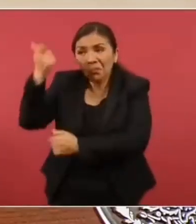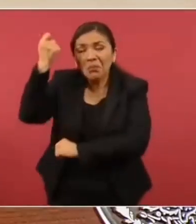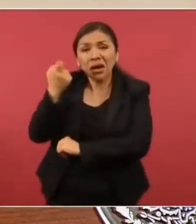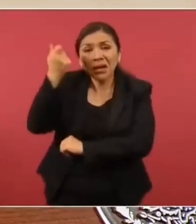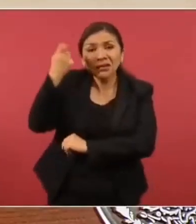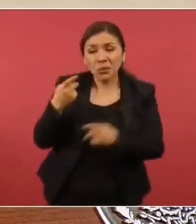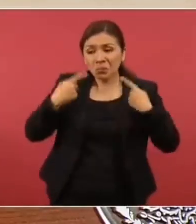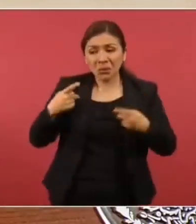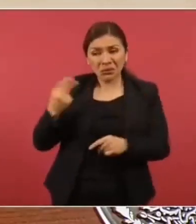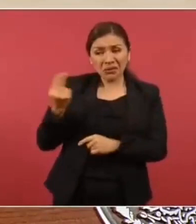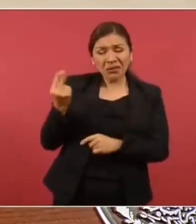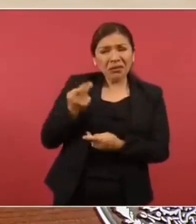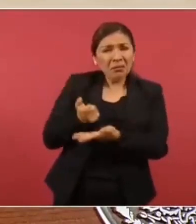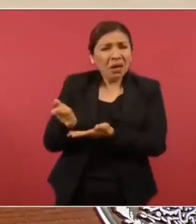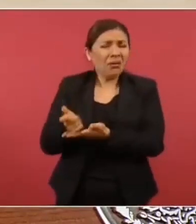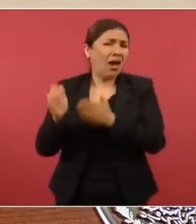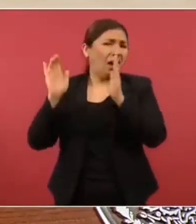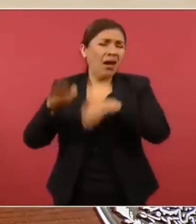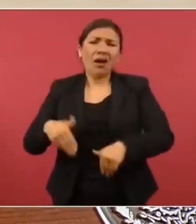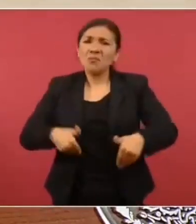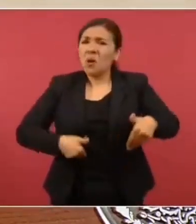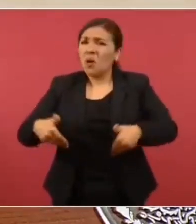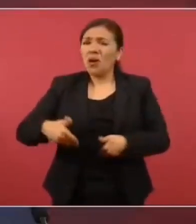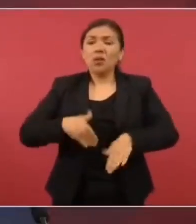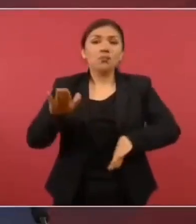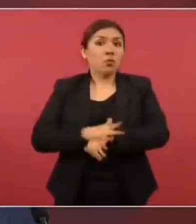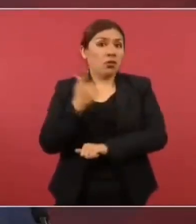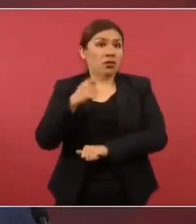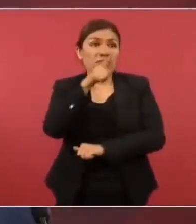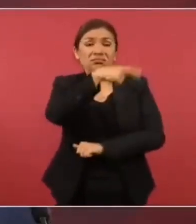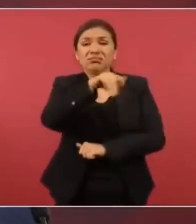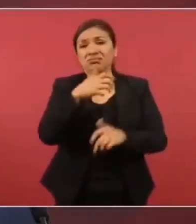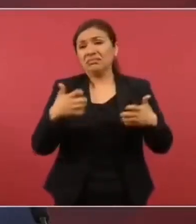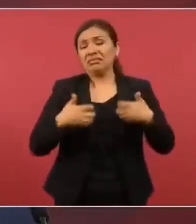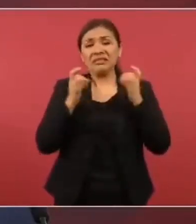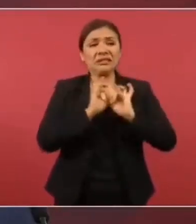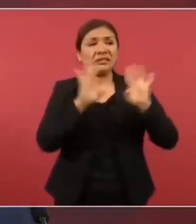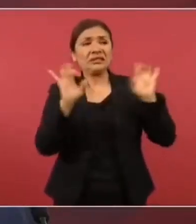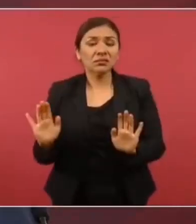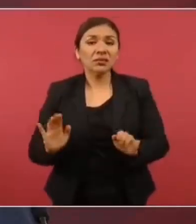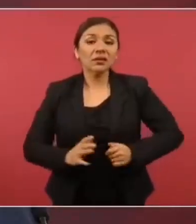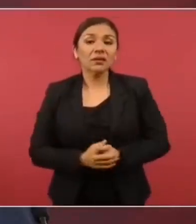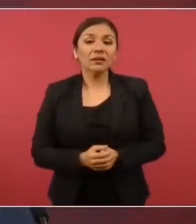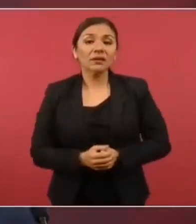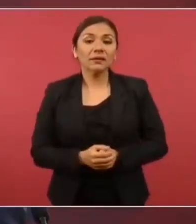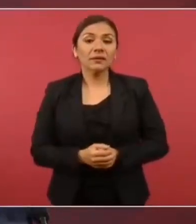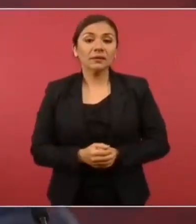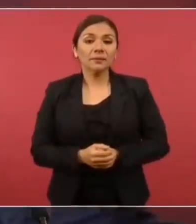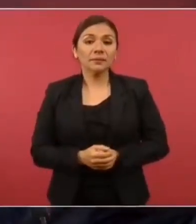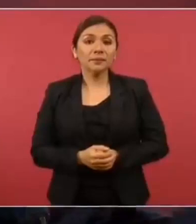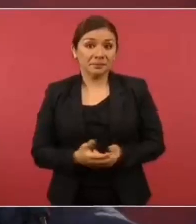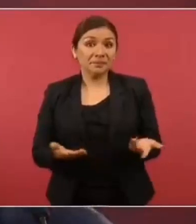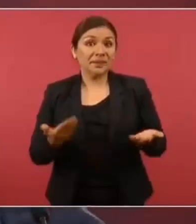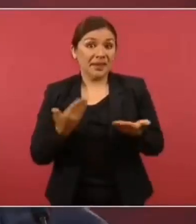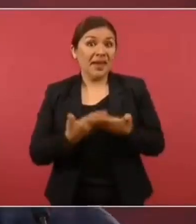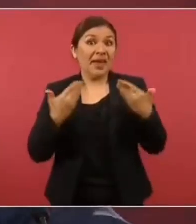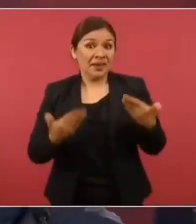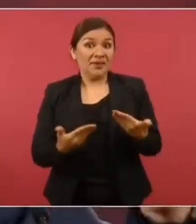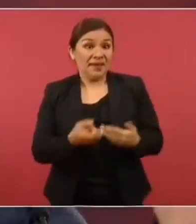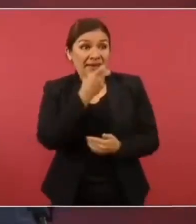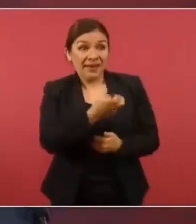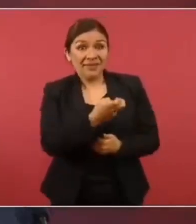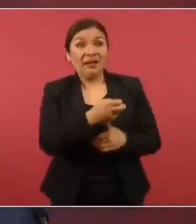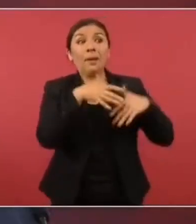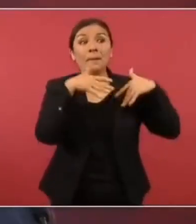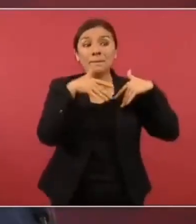la gente necesitada, porque son muy clasistas y muy racistas. Y ahí vienen